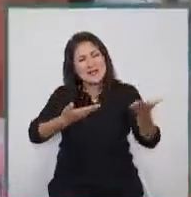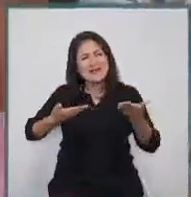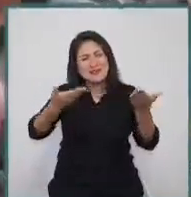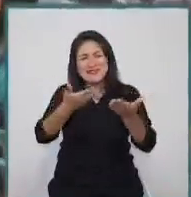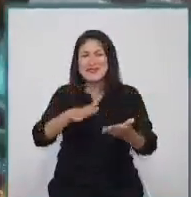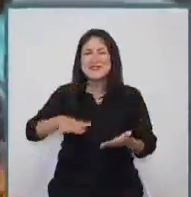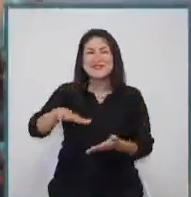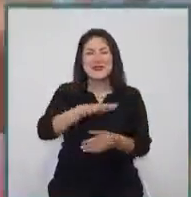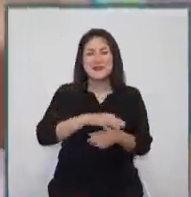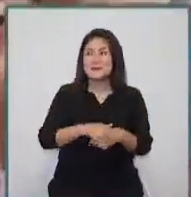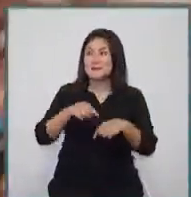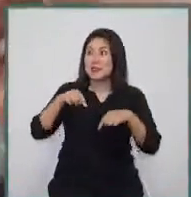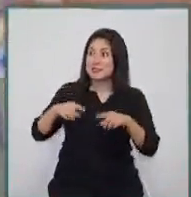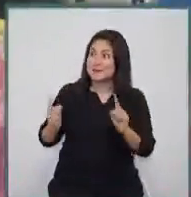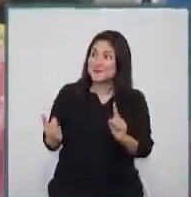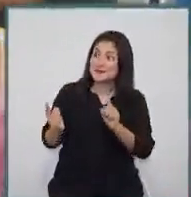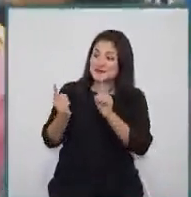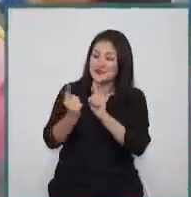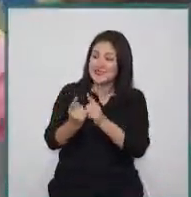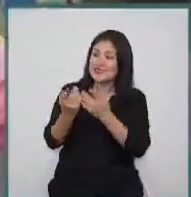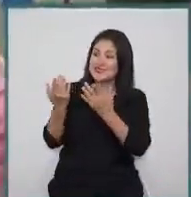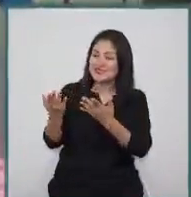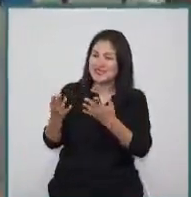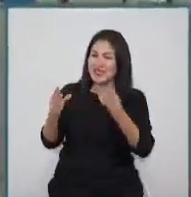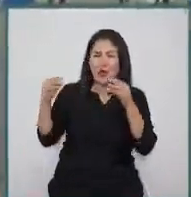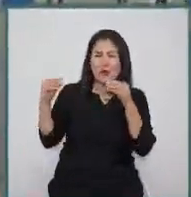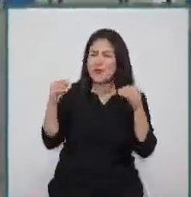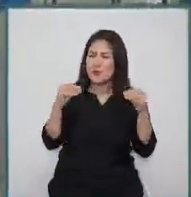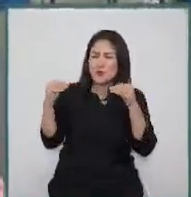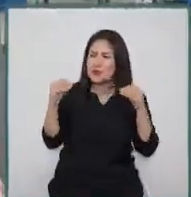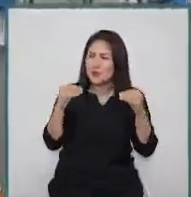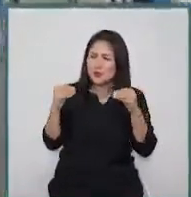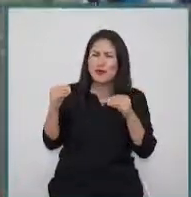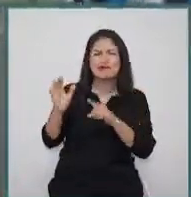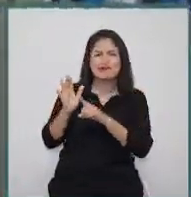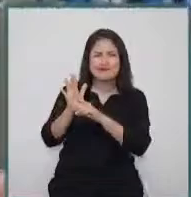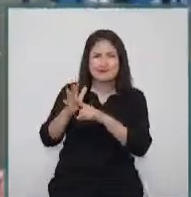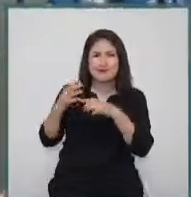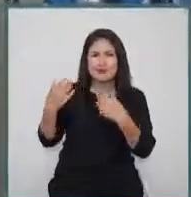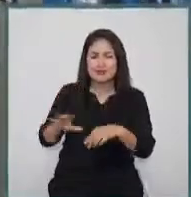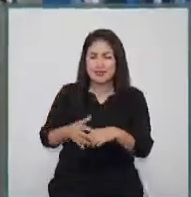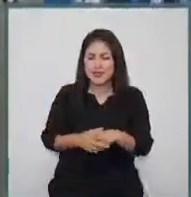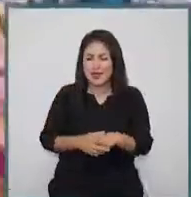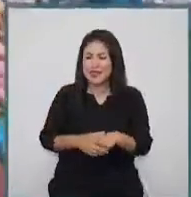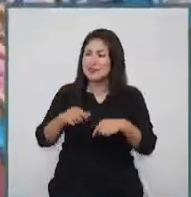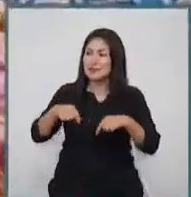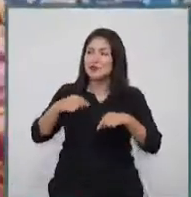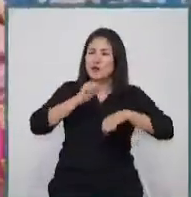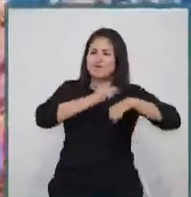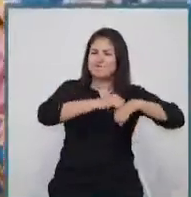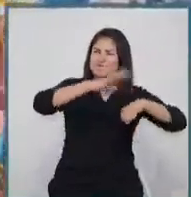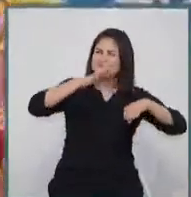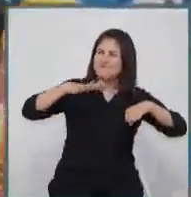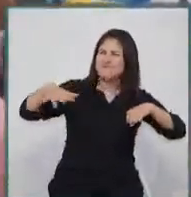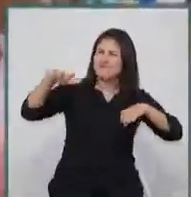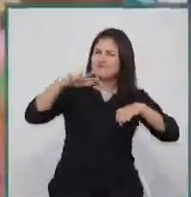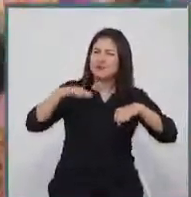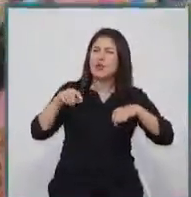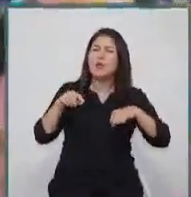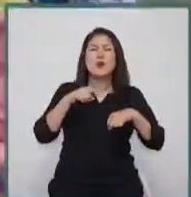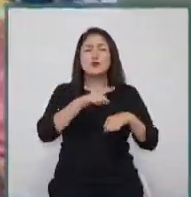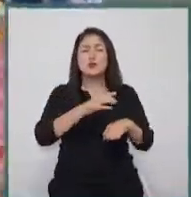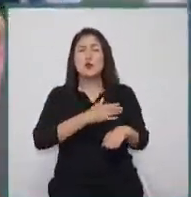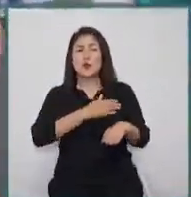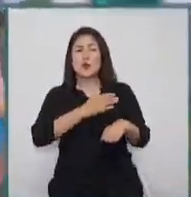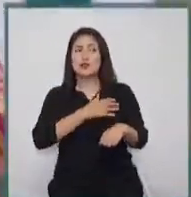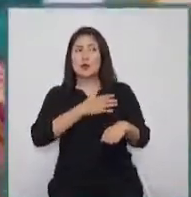Puno. Bienvenidos sean todos ustedes. Y acá nos encontramos con uno de los zampoñistas, se acaba de presentar. Zampoñista del altiplano,